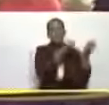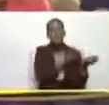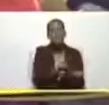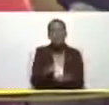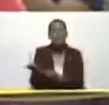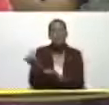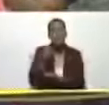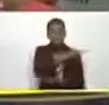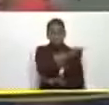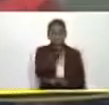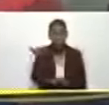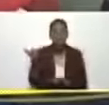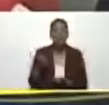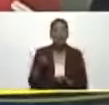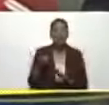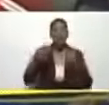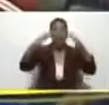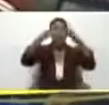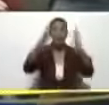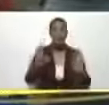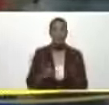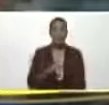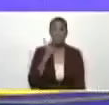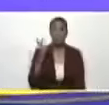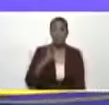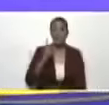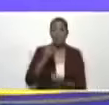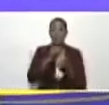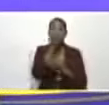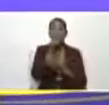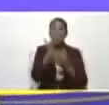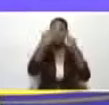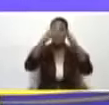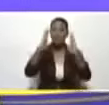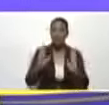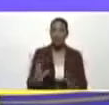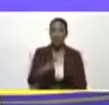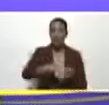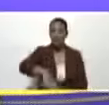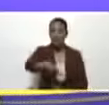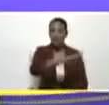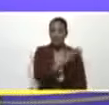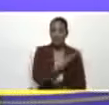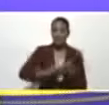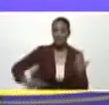bienvenidos al palacio presidencial de Miraflores muchachos y